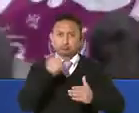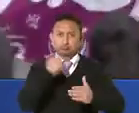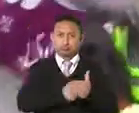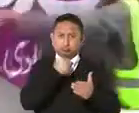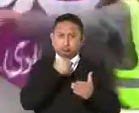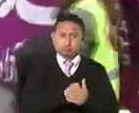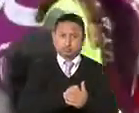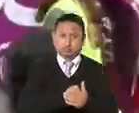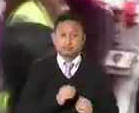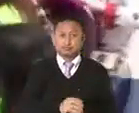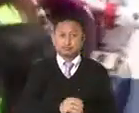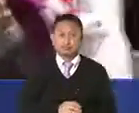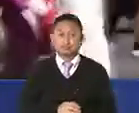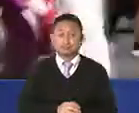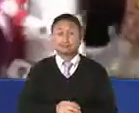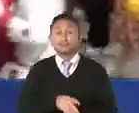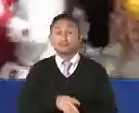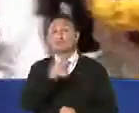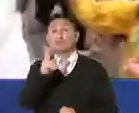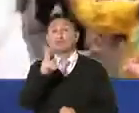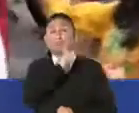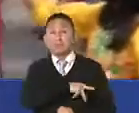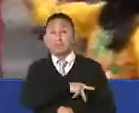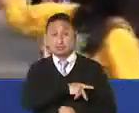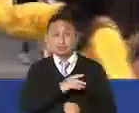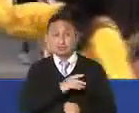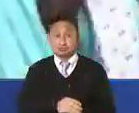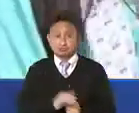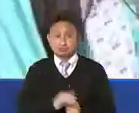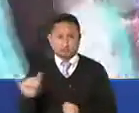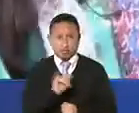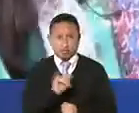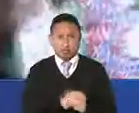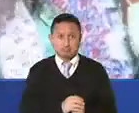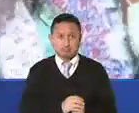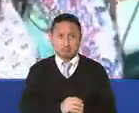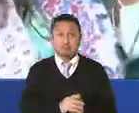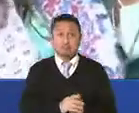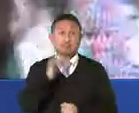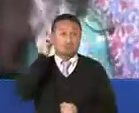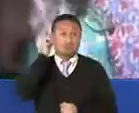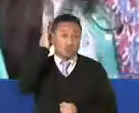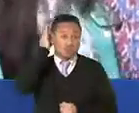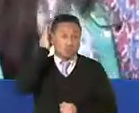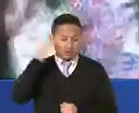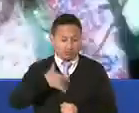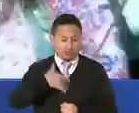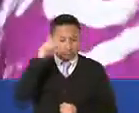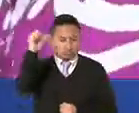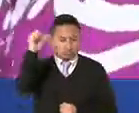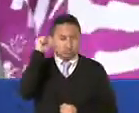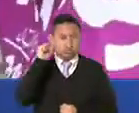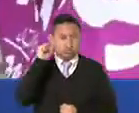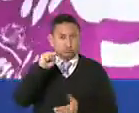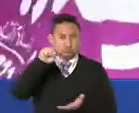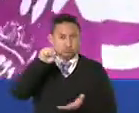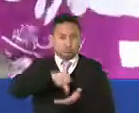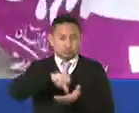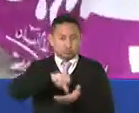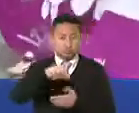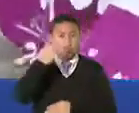mundo en pakistán un panorama similar cientos de mujeres reivindicaron sus derechos en varias ciudades por cuarto año consecutivo